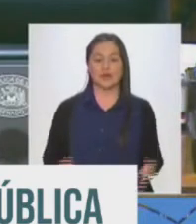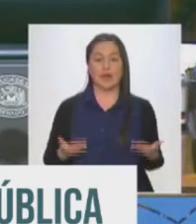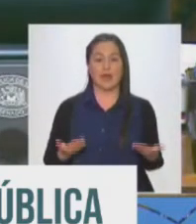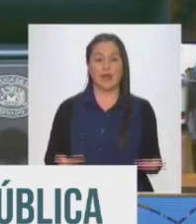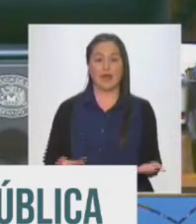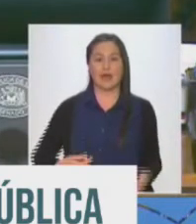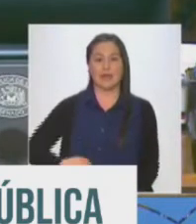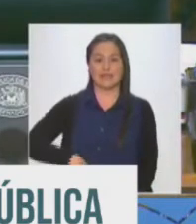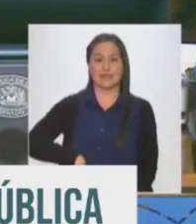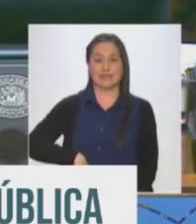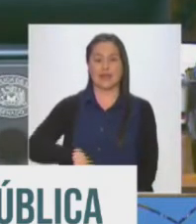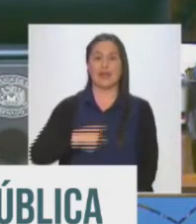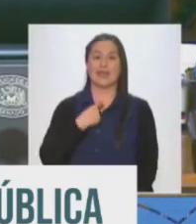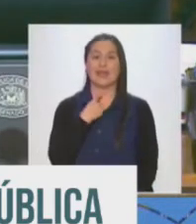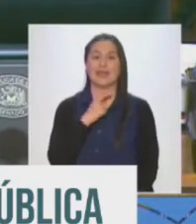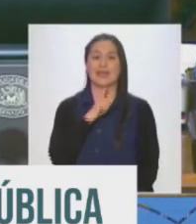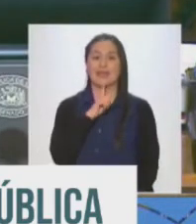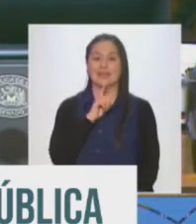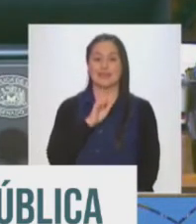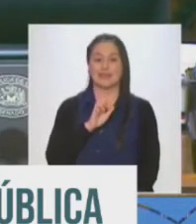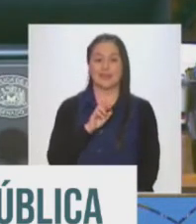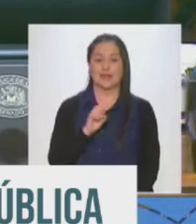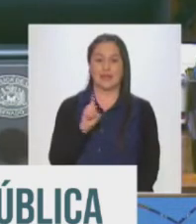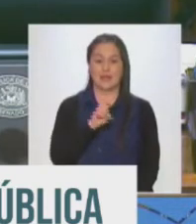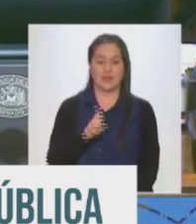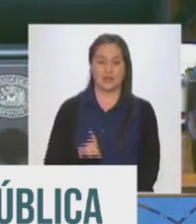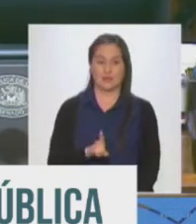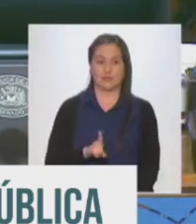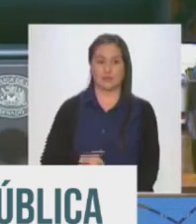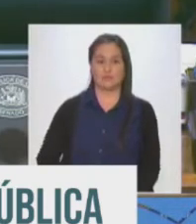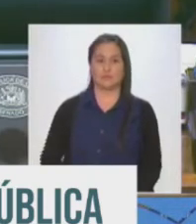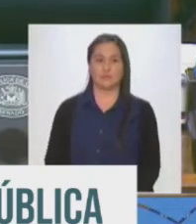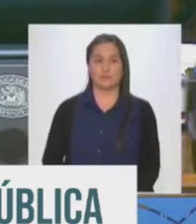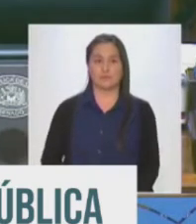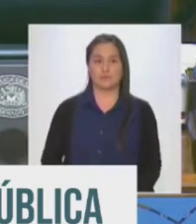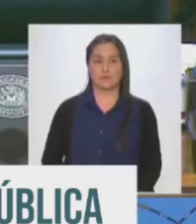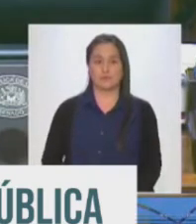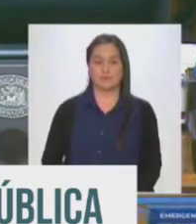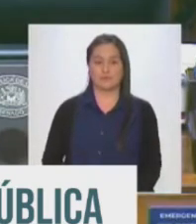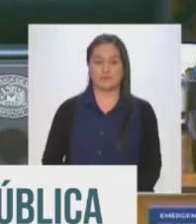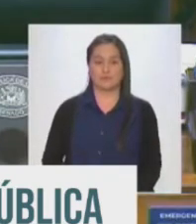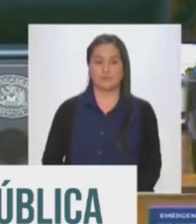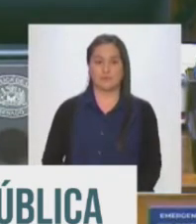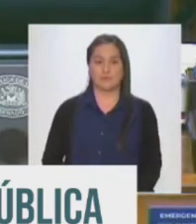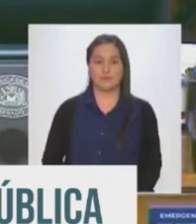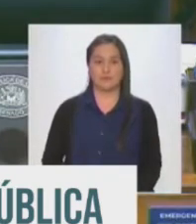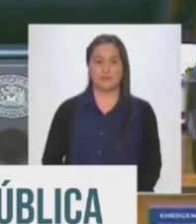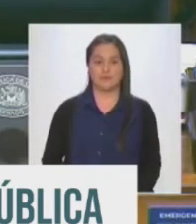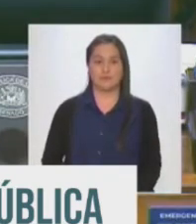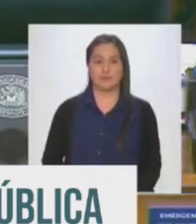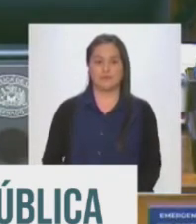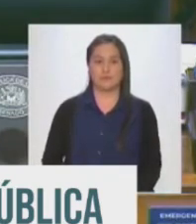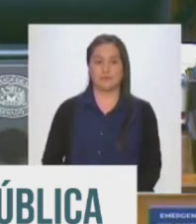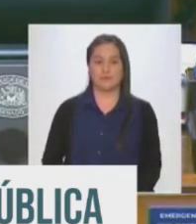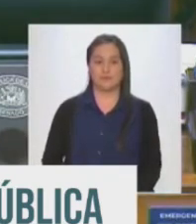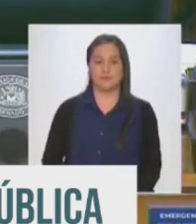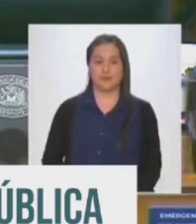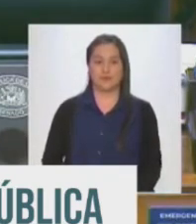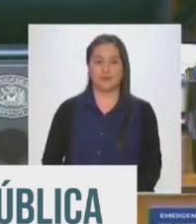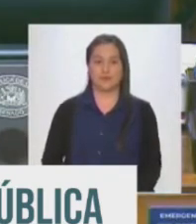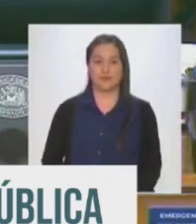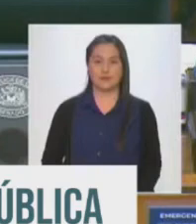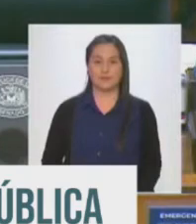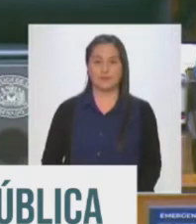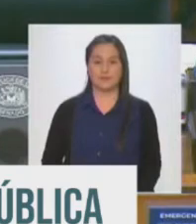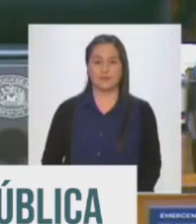corresponde al senador Quinteros. Luego la intervención de la senadora Isabel Allende. Recordemos que los senadores están fundamentando sus votos sobre la